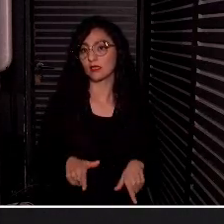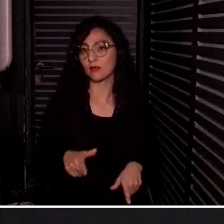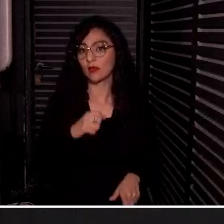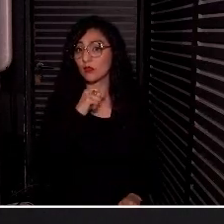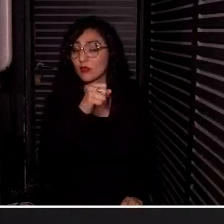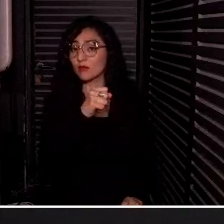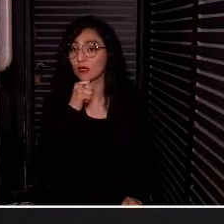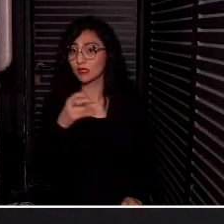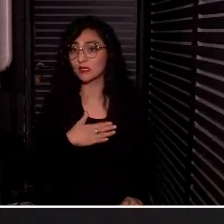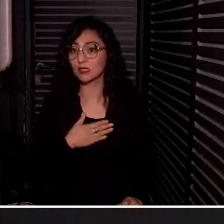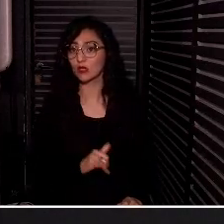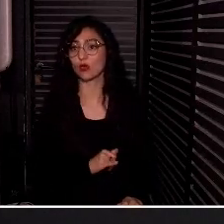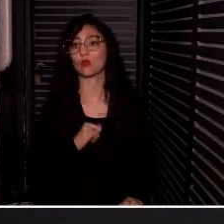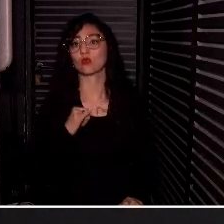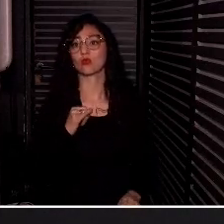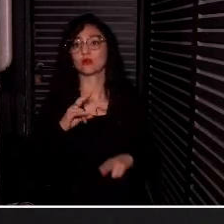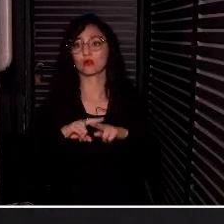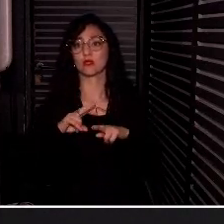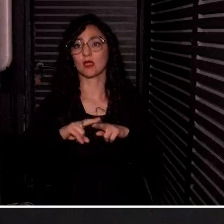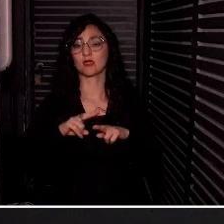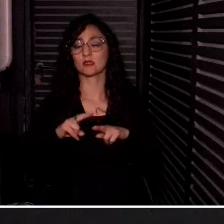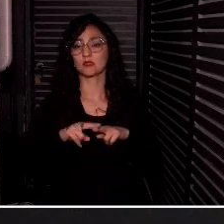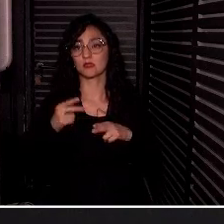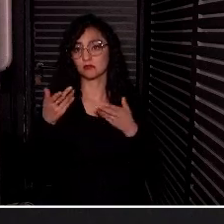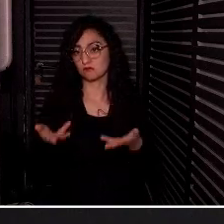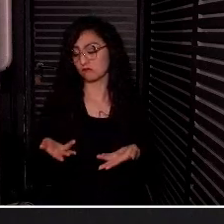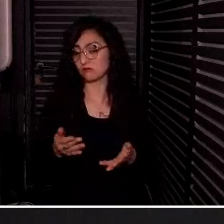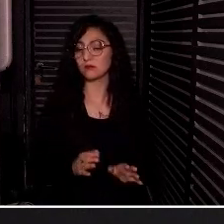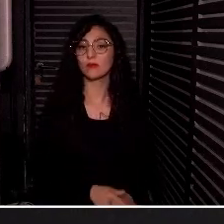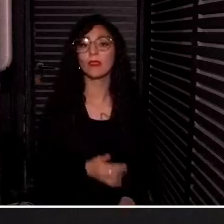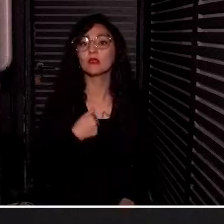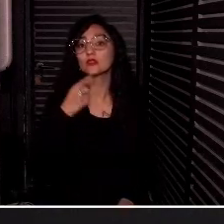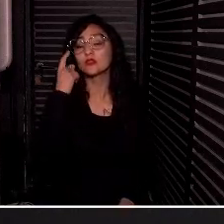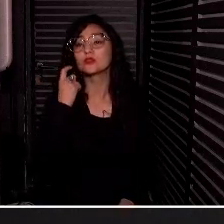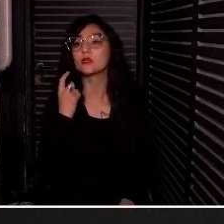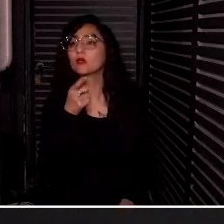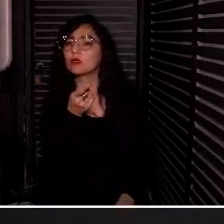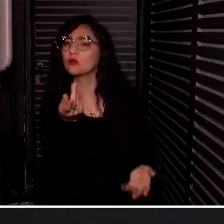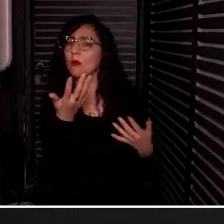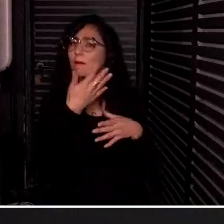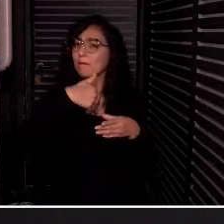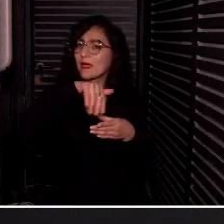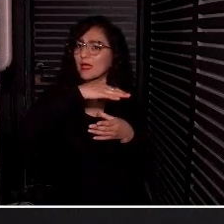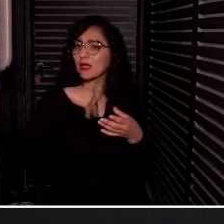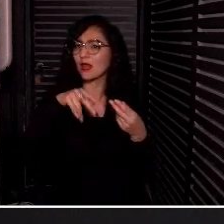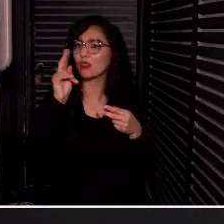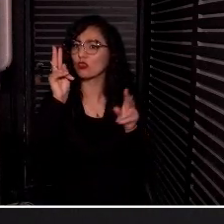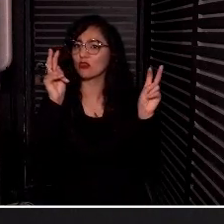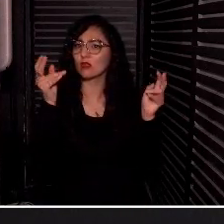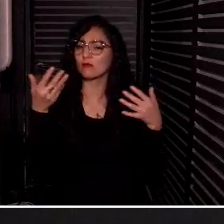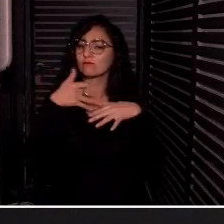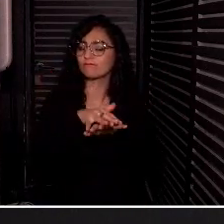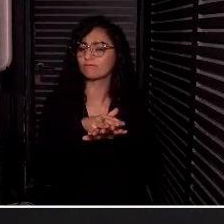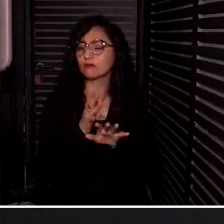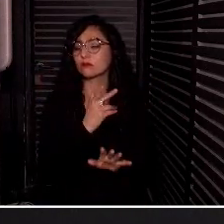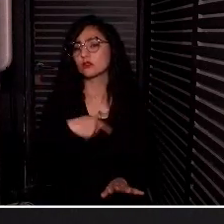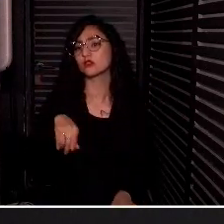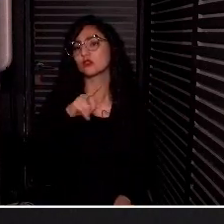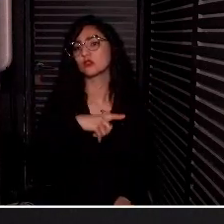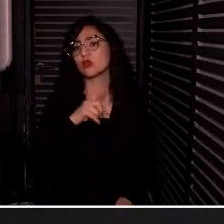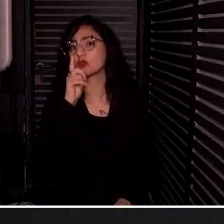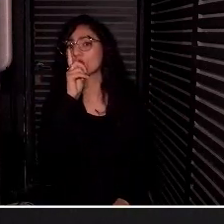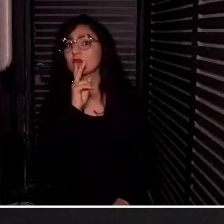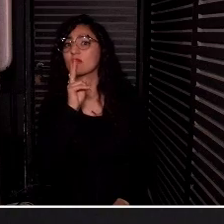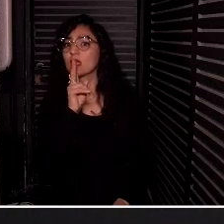siente orgulloso de hacer lo que hace entonces por eso que digo que yo creo que ahí está mezclando dos dos temas nosotros decidimos como TV sacar